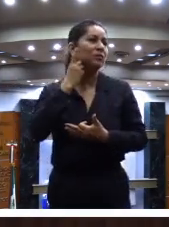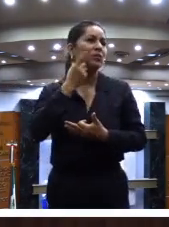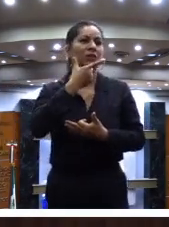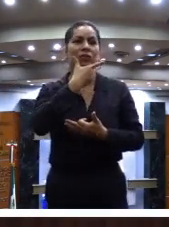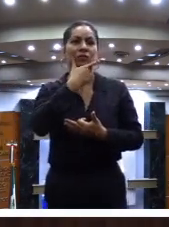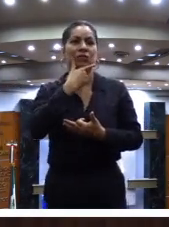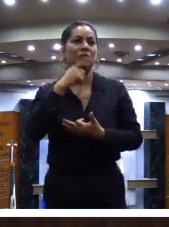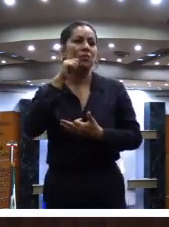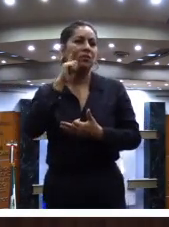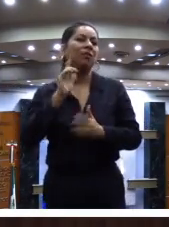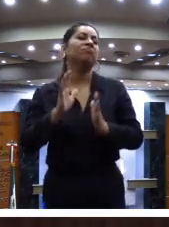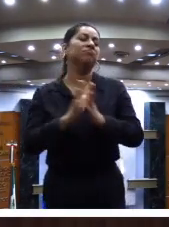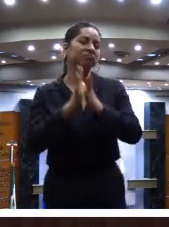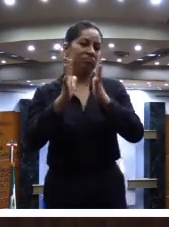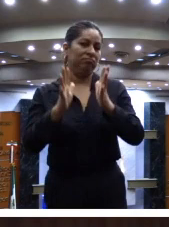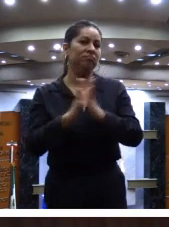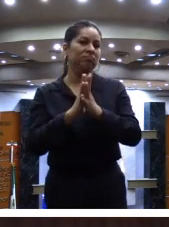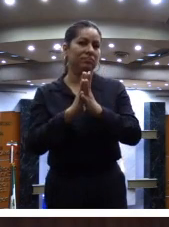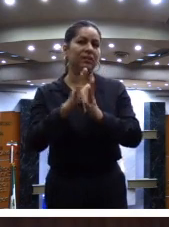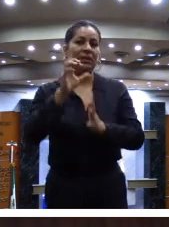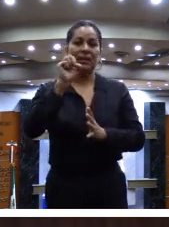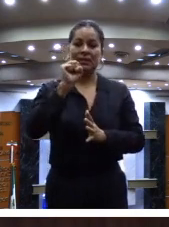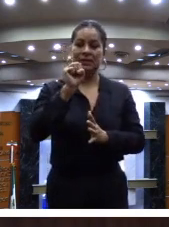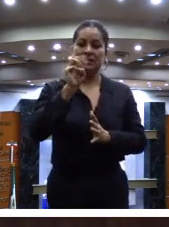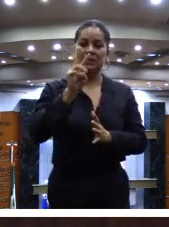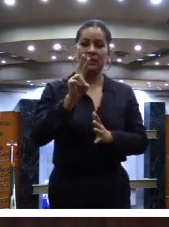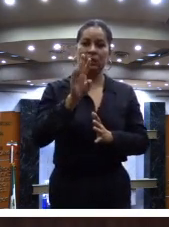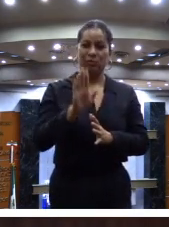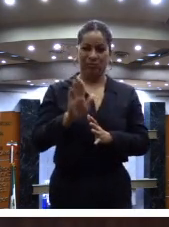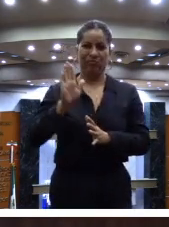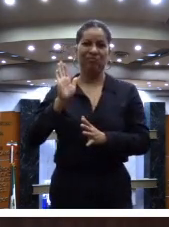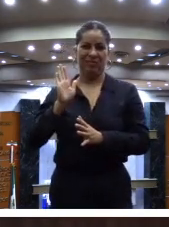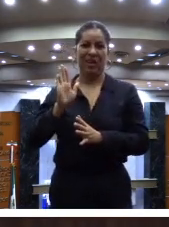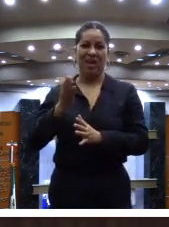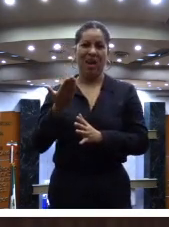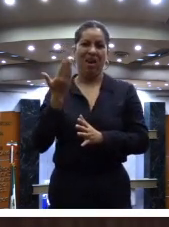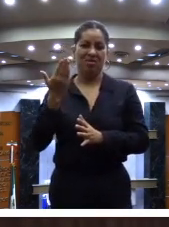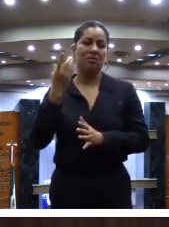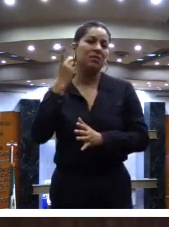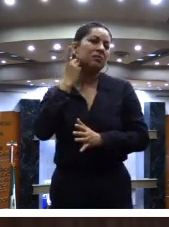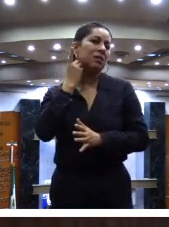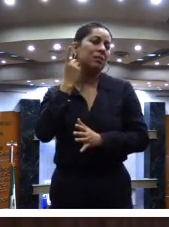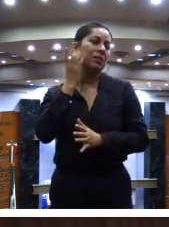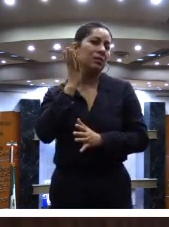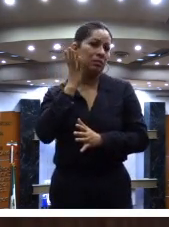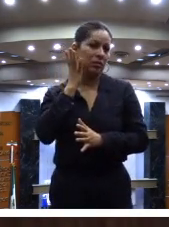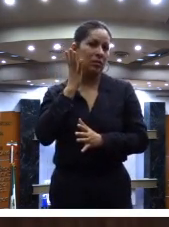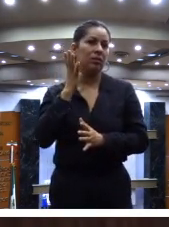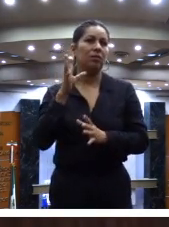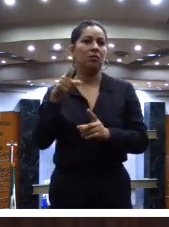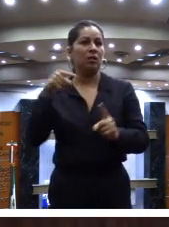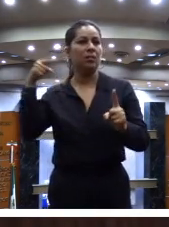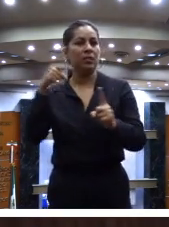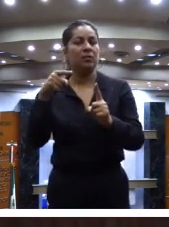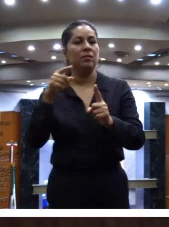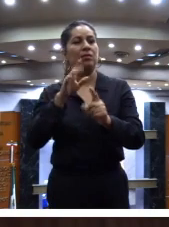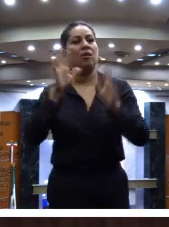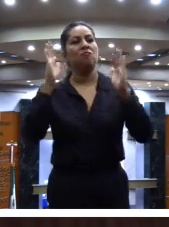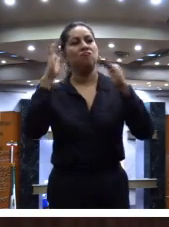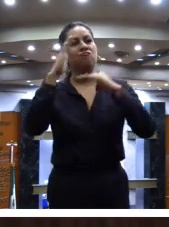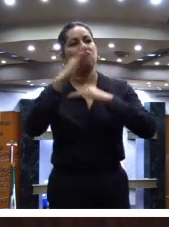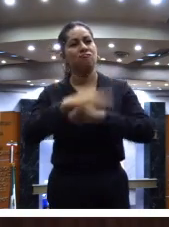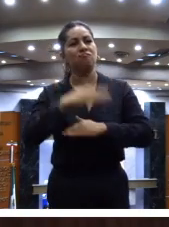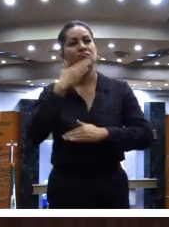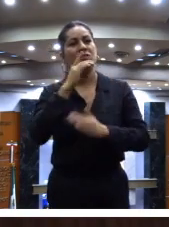a todos los diputados en la 62 legislatura con el objeto de armonizar la